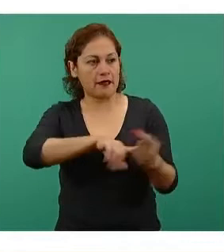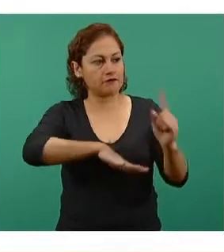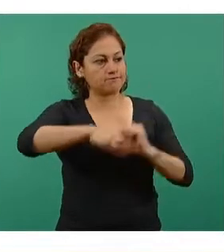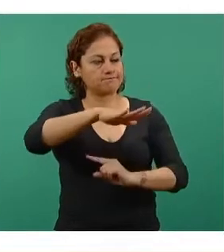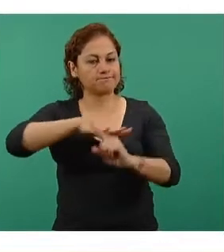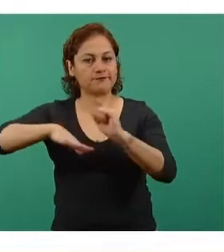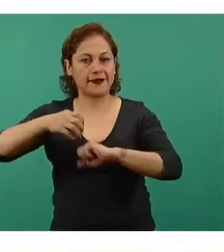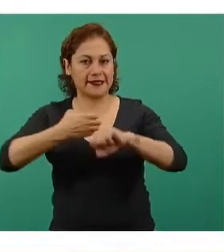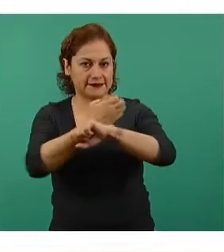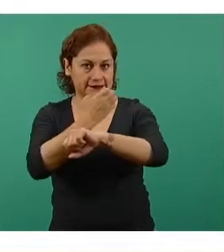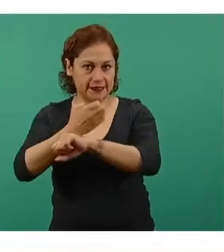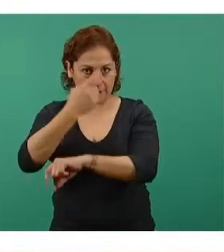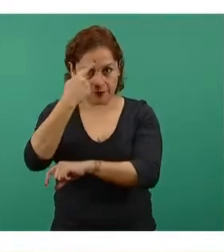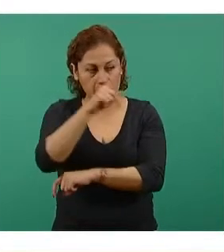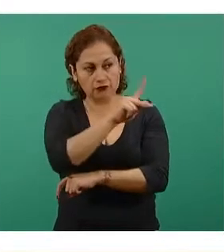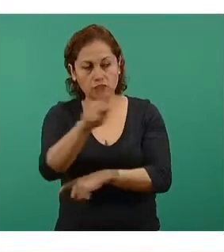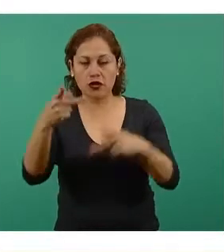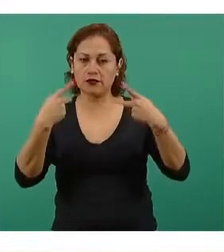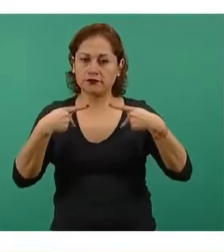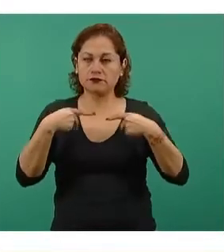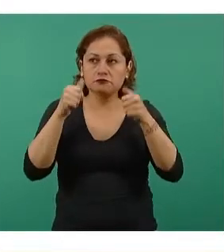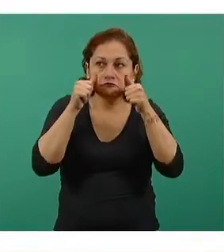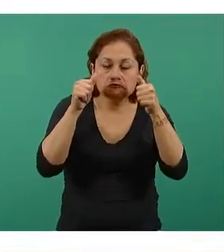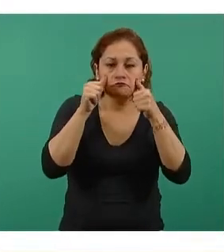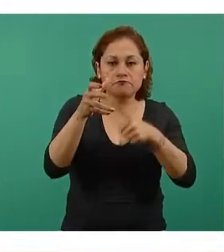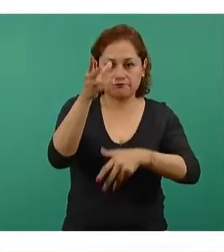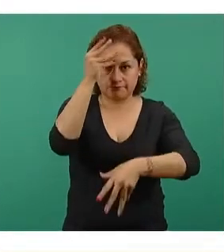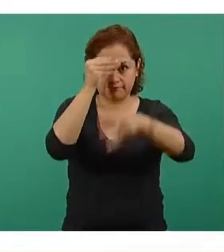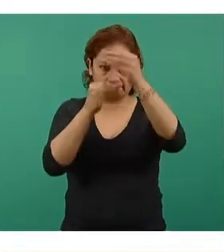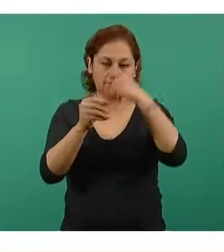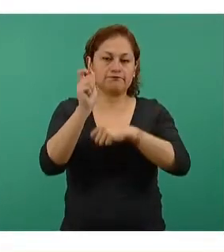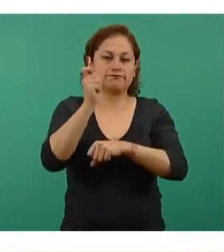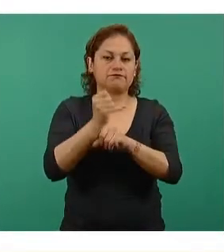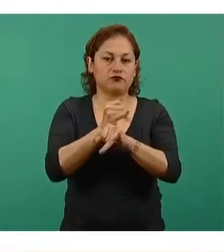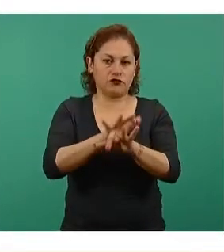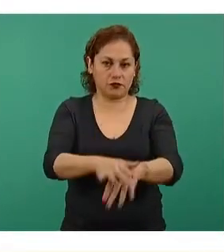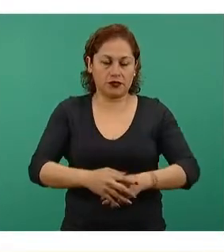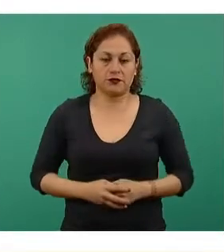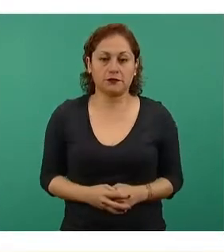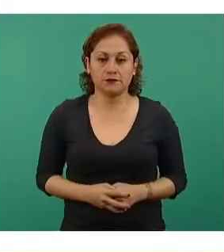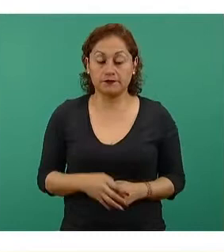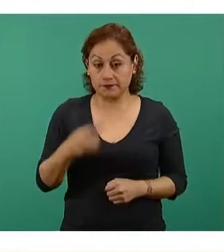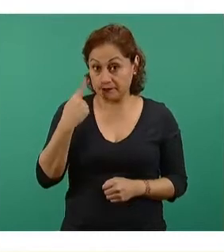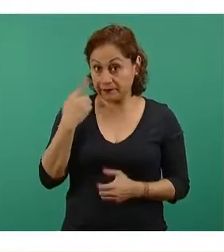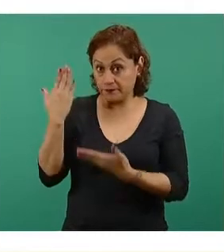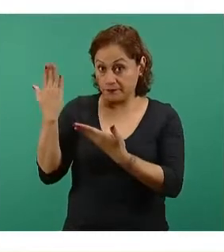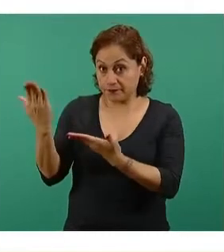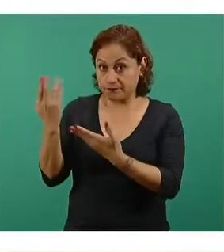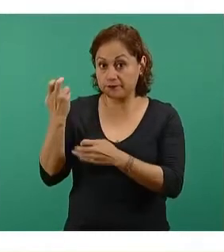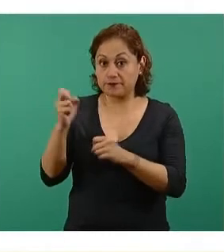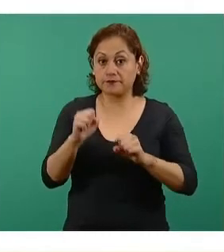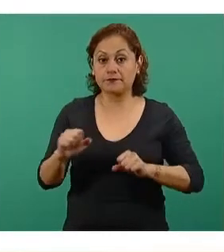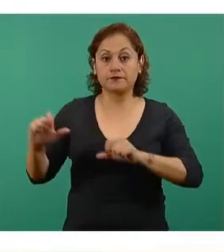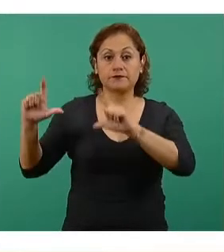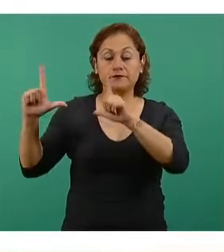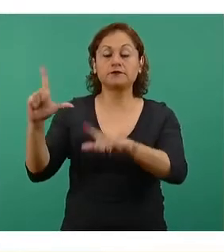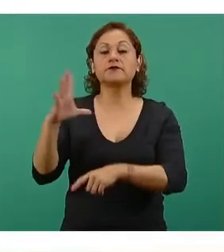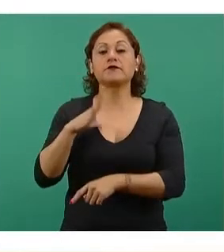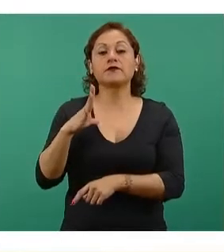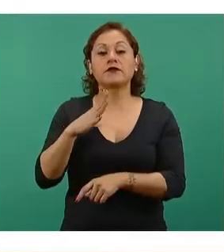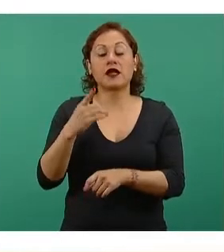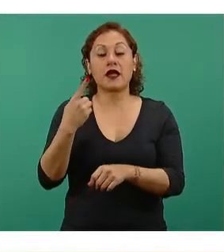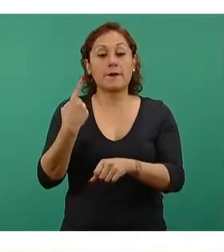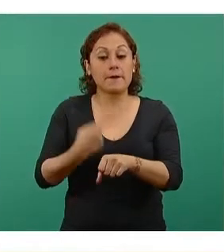informada. Entonces, bien, recordemos pues que esta primera lámina nos presenta claramente los actuales casos